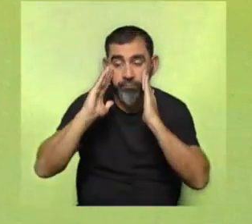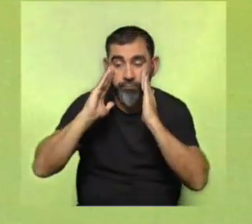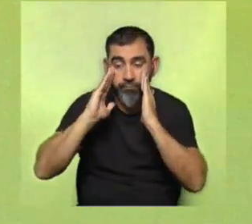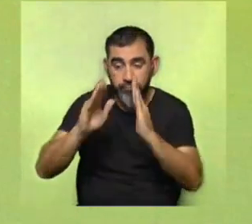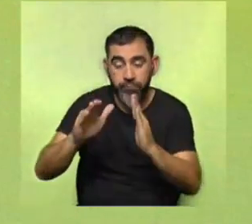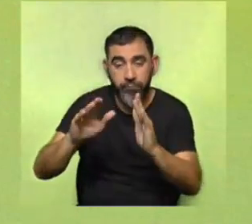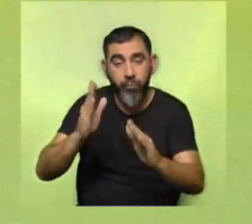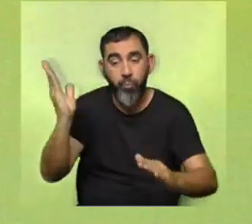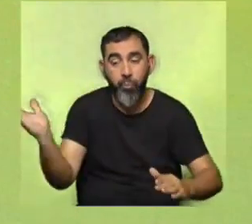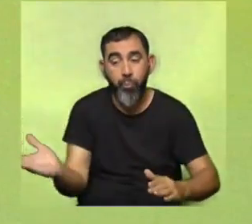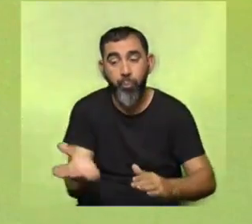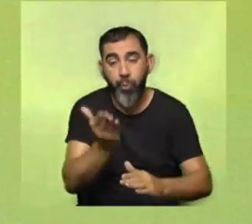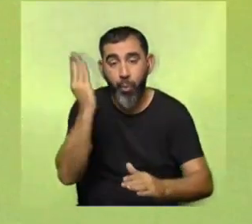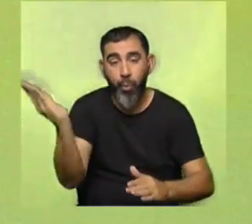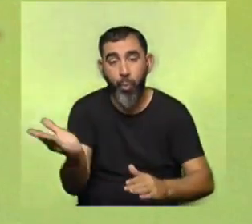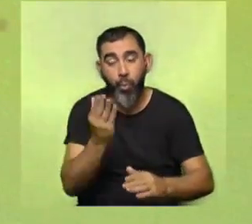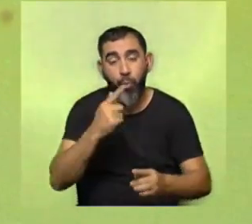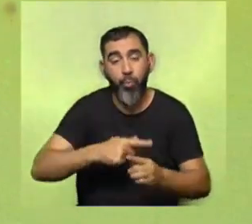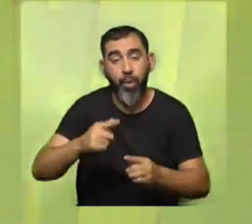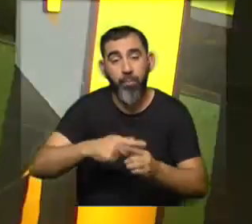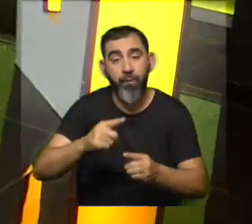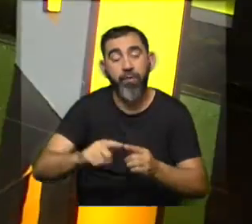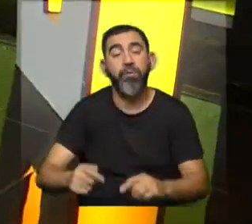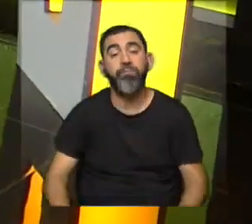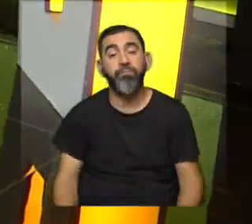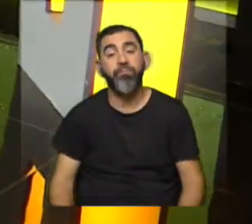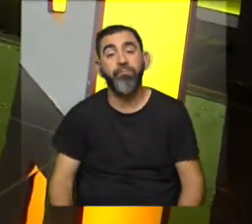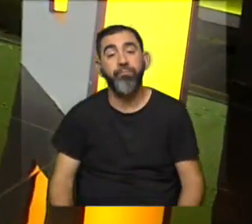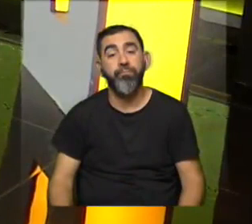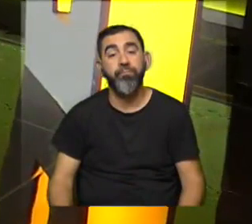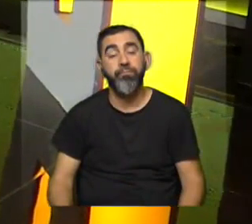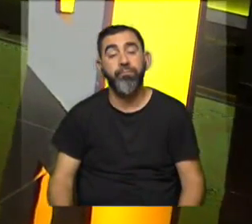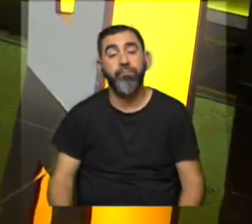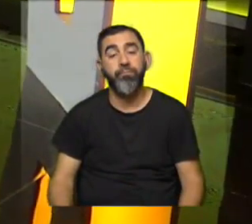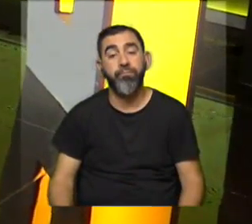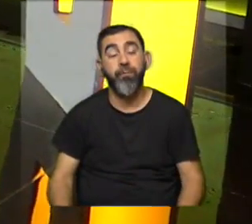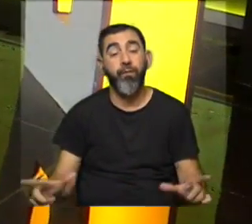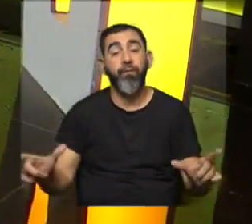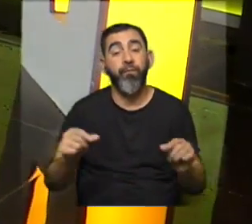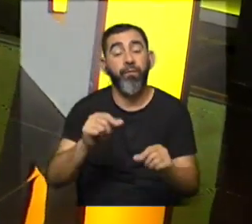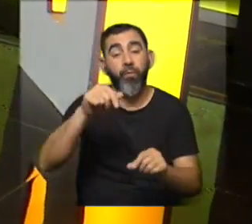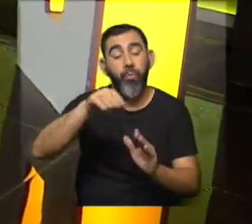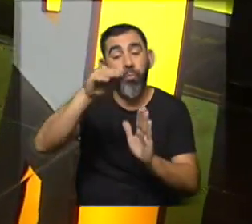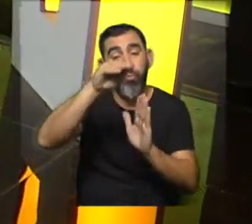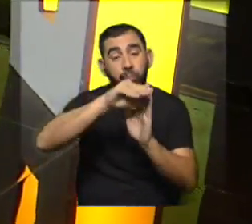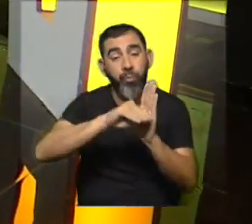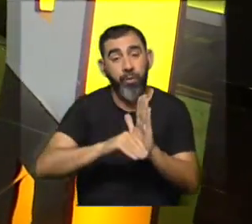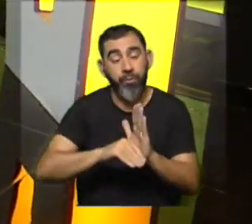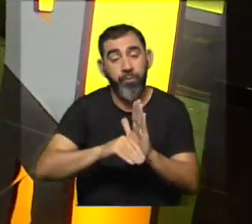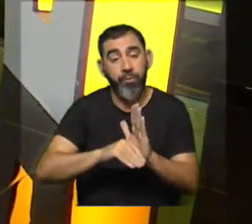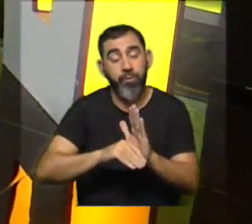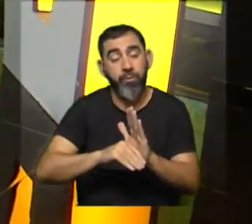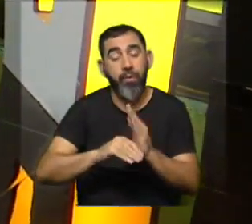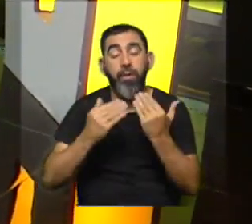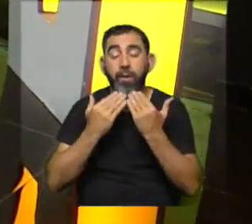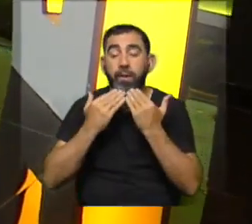a la producción de esta papa semilla. Ciencia en todas partes. Cerramos nuestro programa de hoy. Una vez más, el